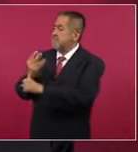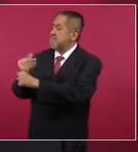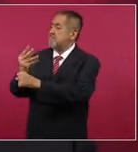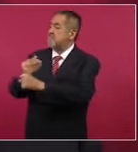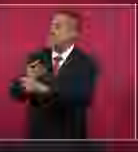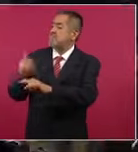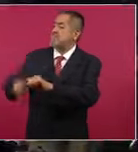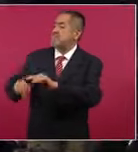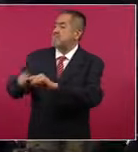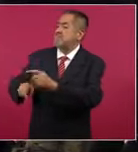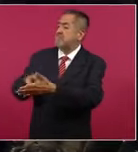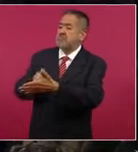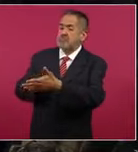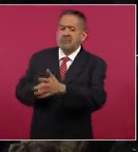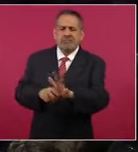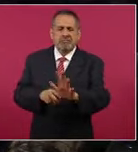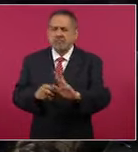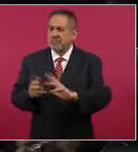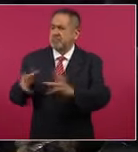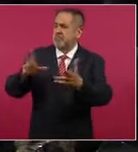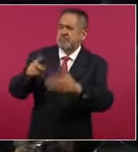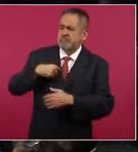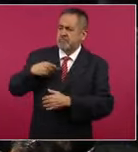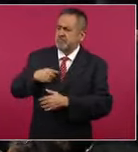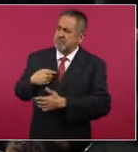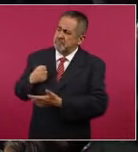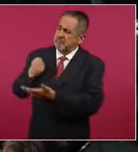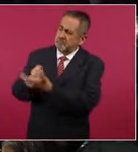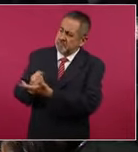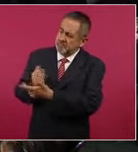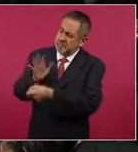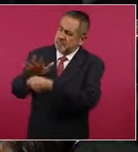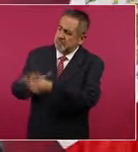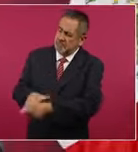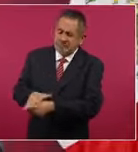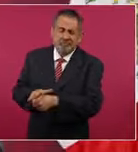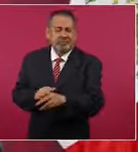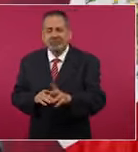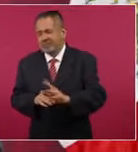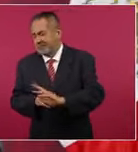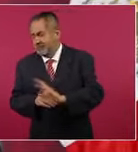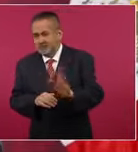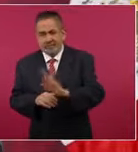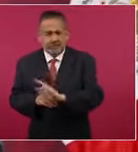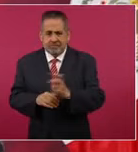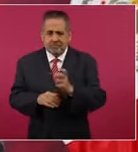de los desequilibrios mediante el uso de la fuerza.